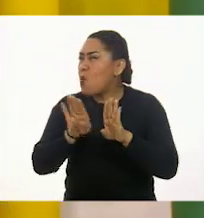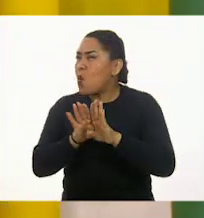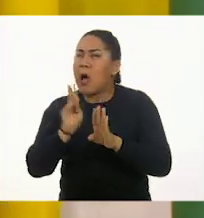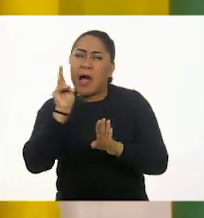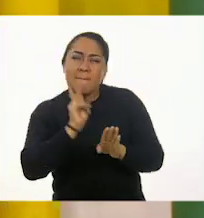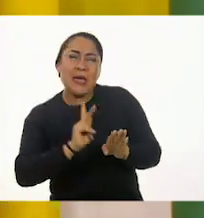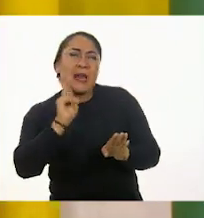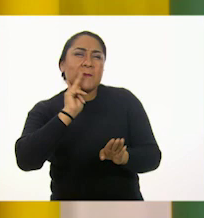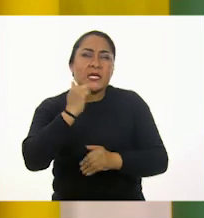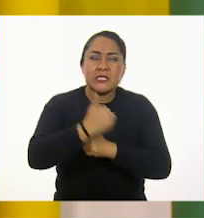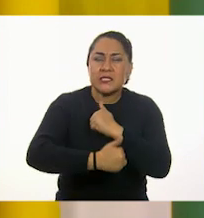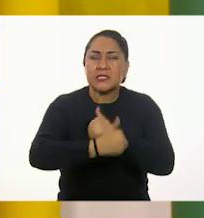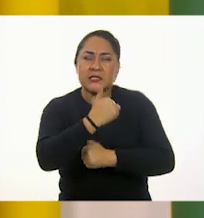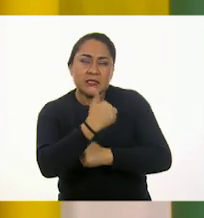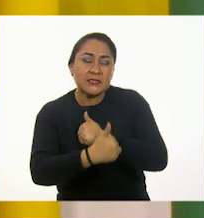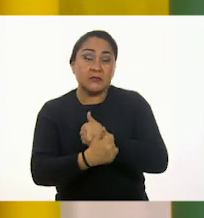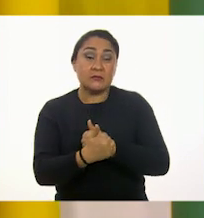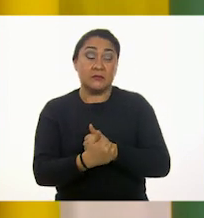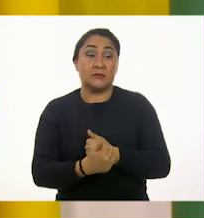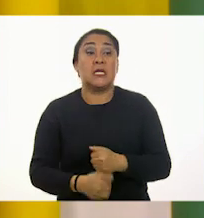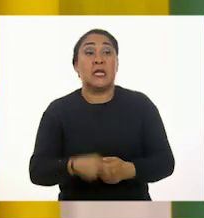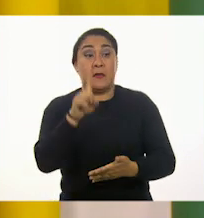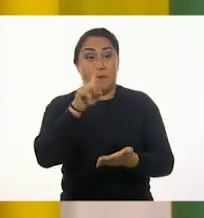experimental. En